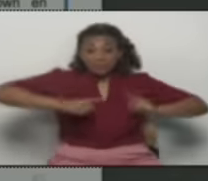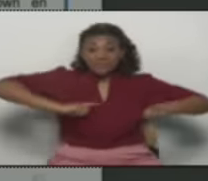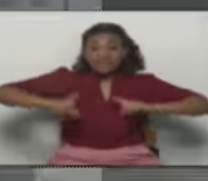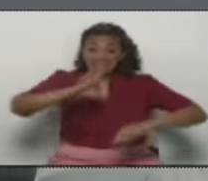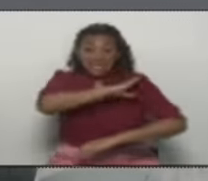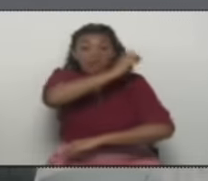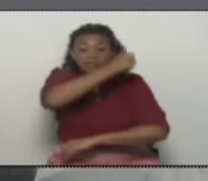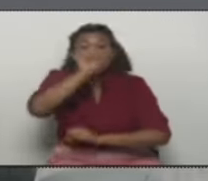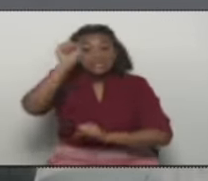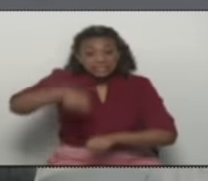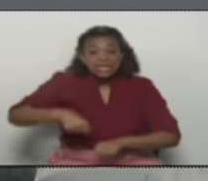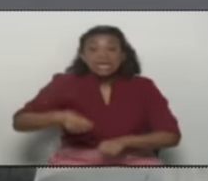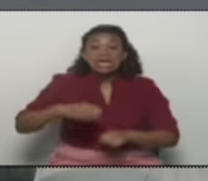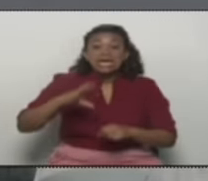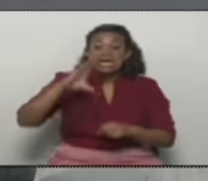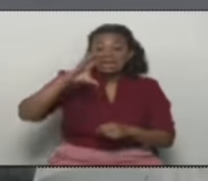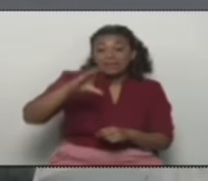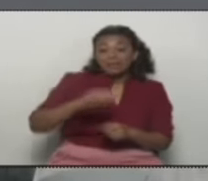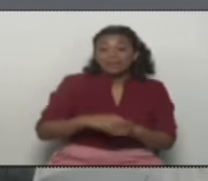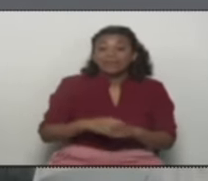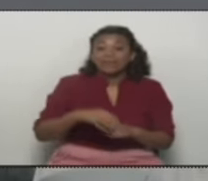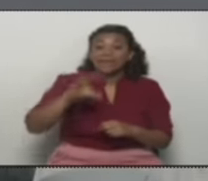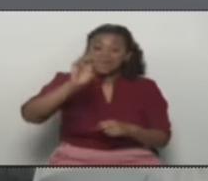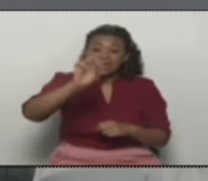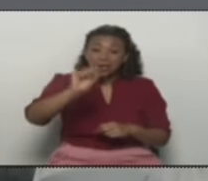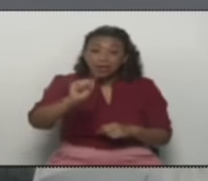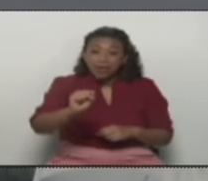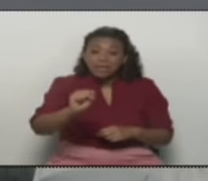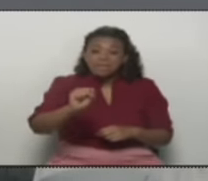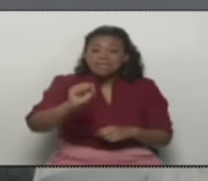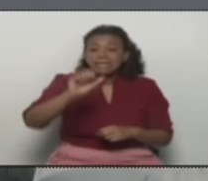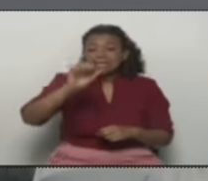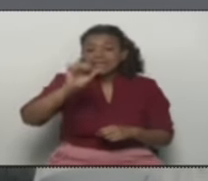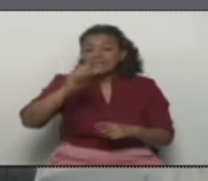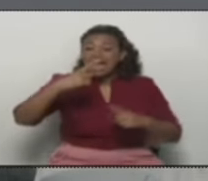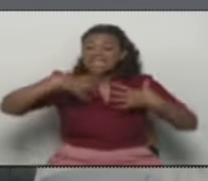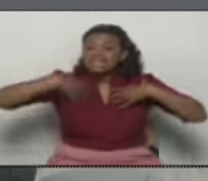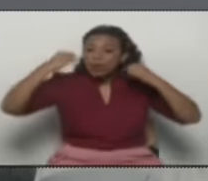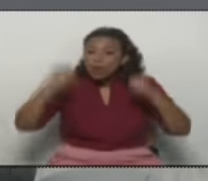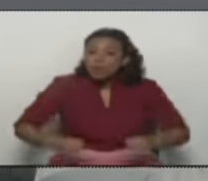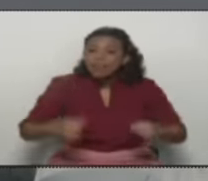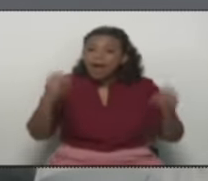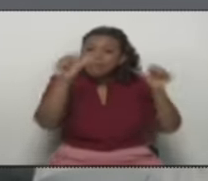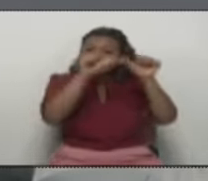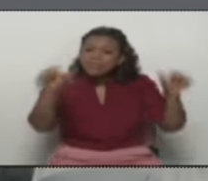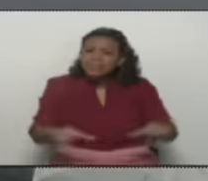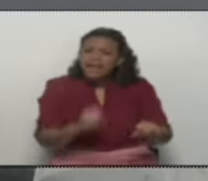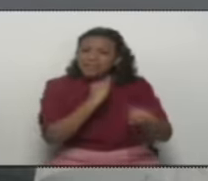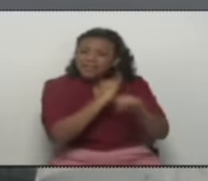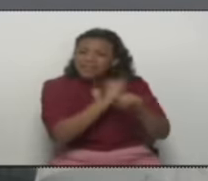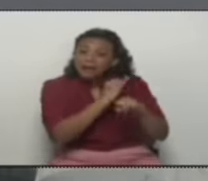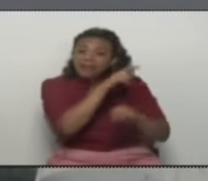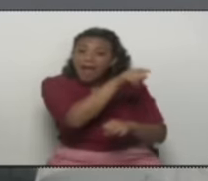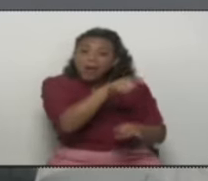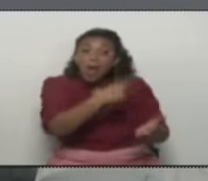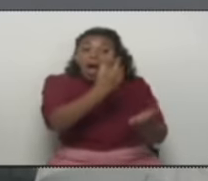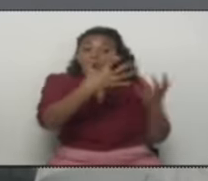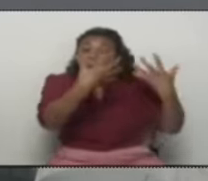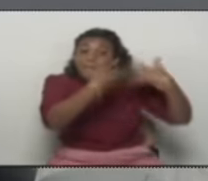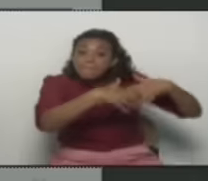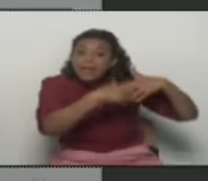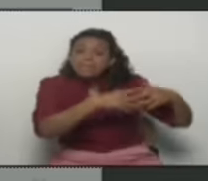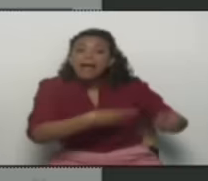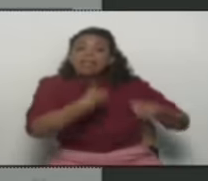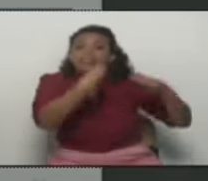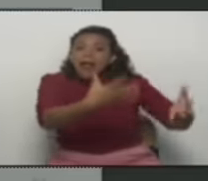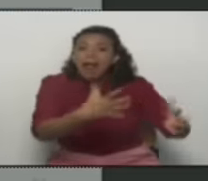dice que sin Go Security ellos no podrían trabajar bien, que Go Security le da valiosísimos datos. Es decir, Go Security es la CIA. O